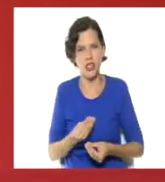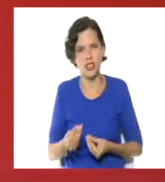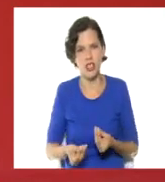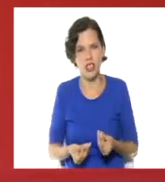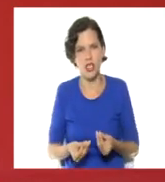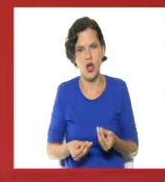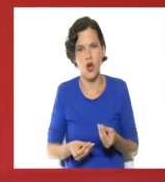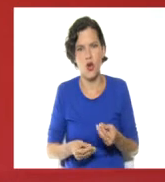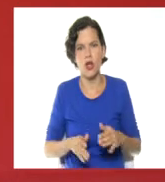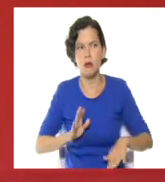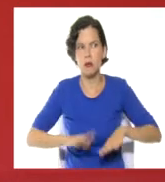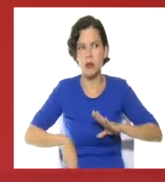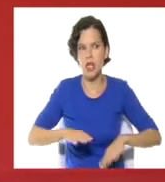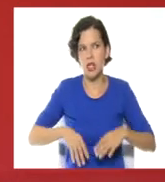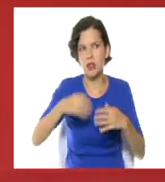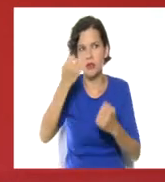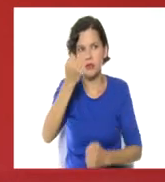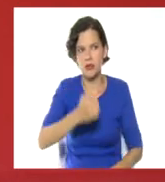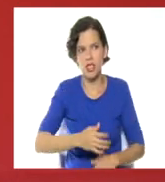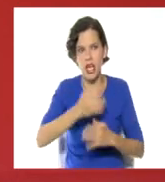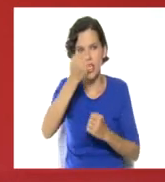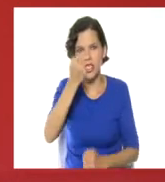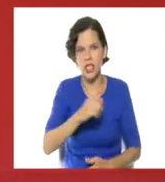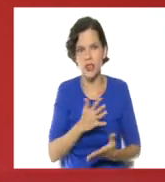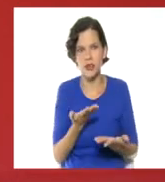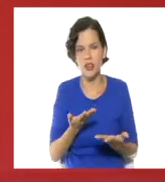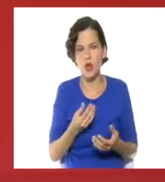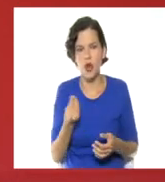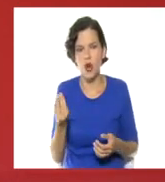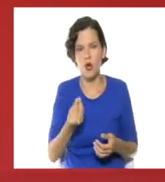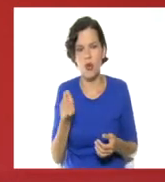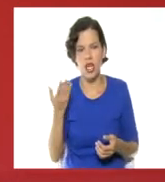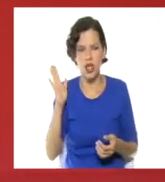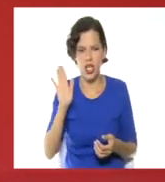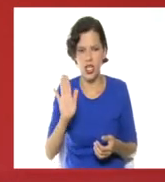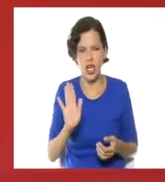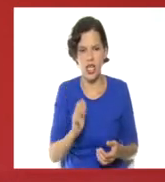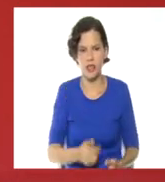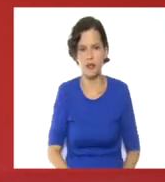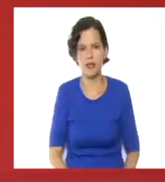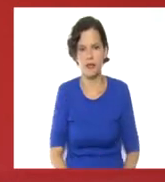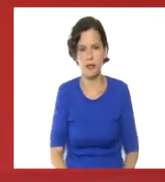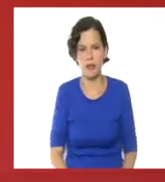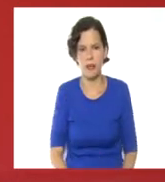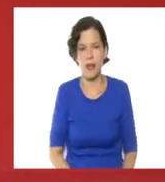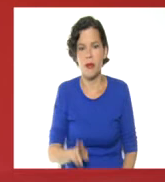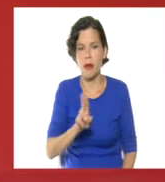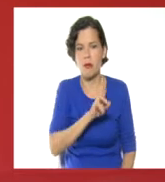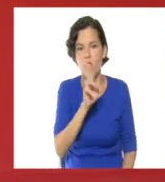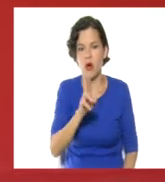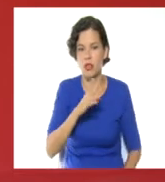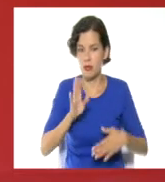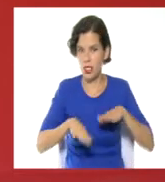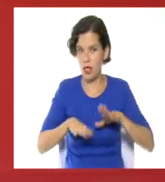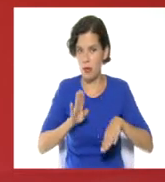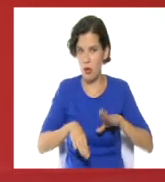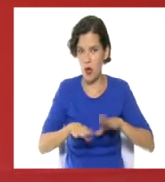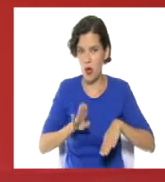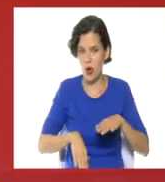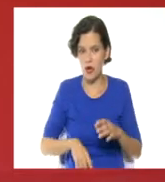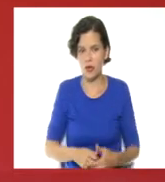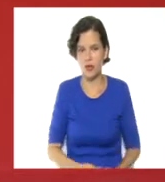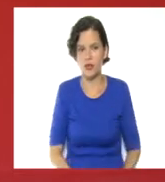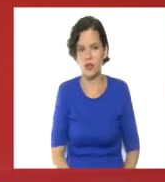unas parrandas, con aguinaldos, con gaitas, como esta que yo les traje aquí a continuación. Y para esto voy a utilizar mi tambor y voy a